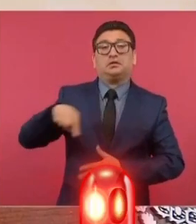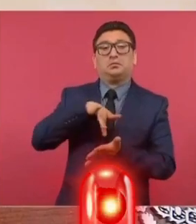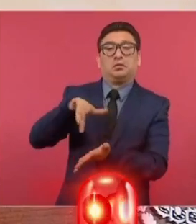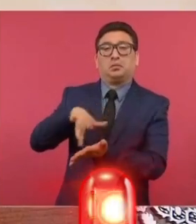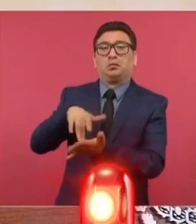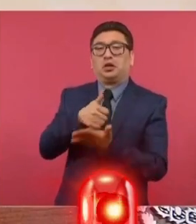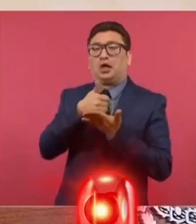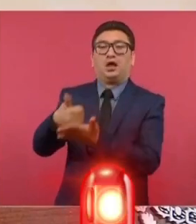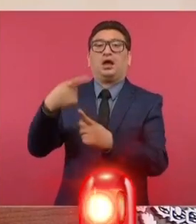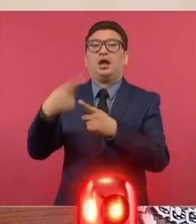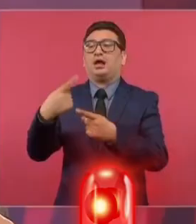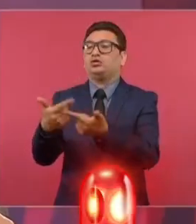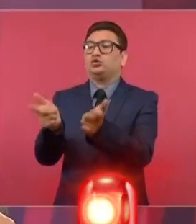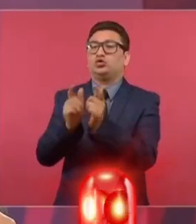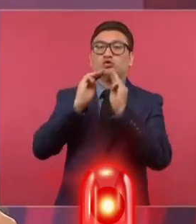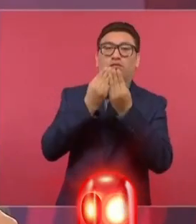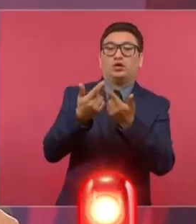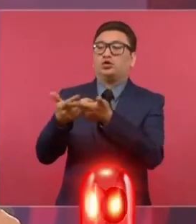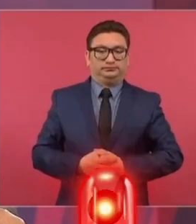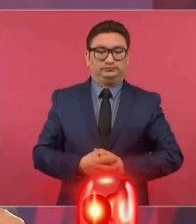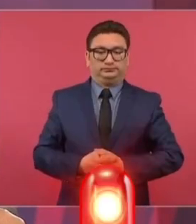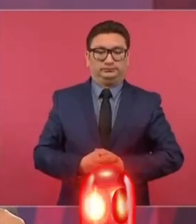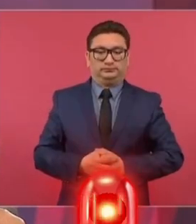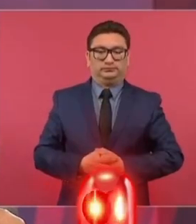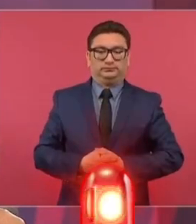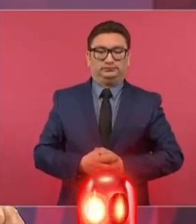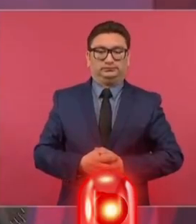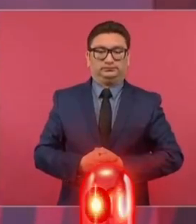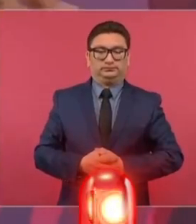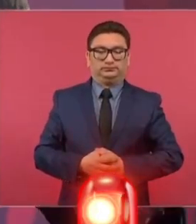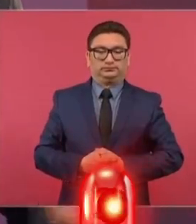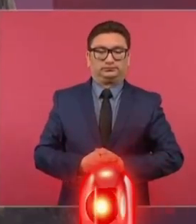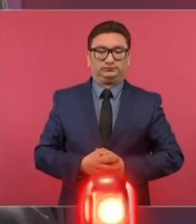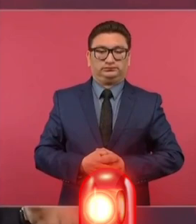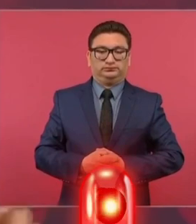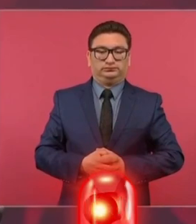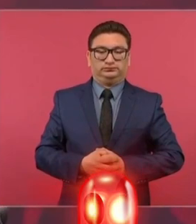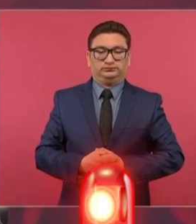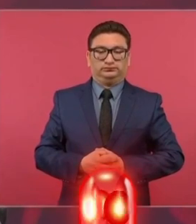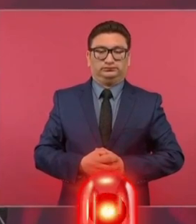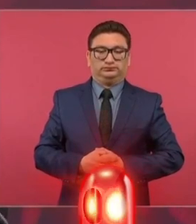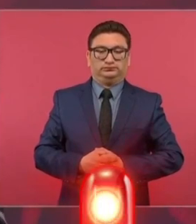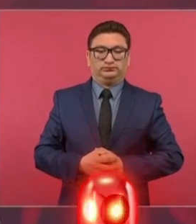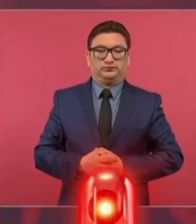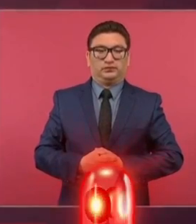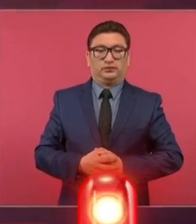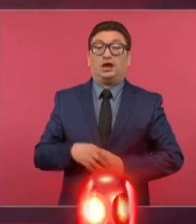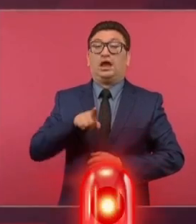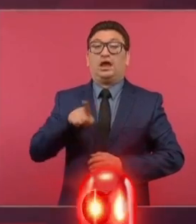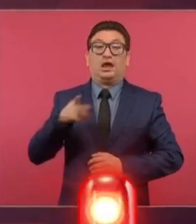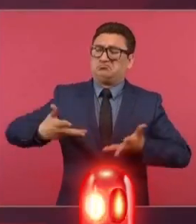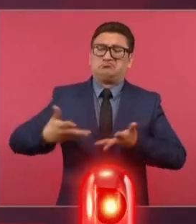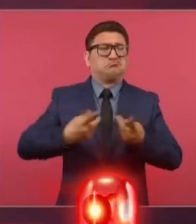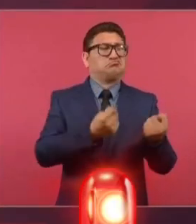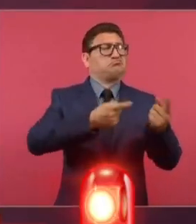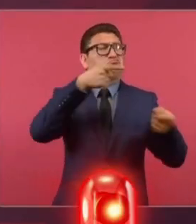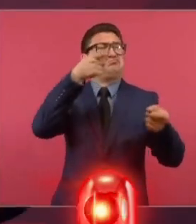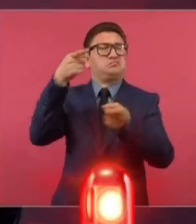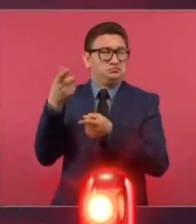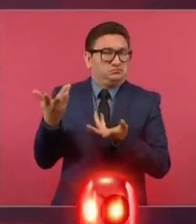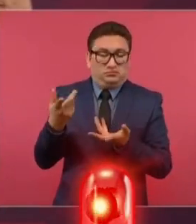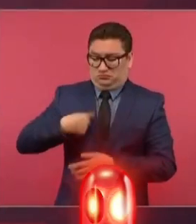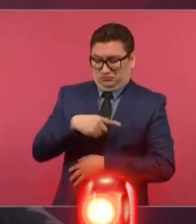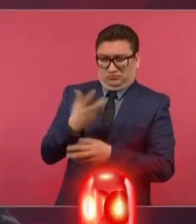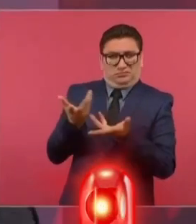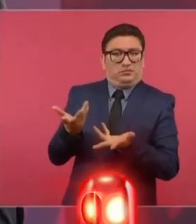a la delincuencia organizada y a la delincuencia de cuello blanco. Como que se quitaron la máscara. ¿Qué hacer ante